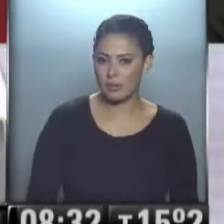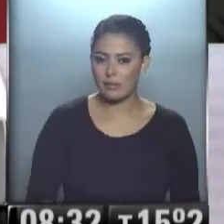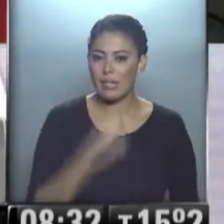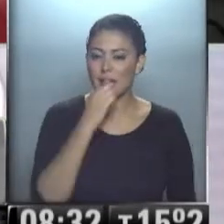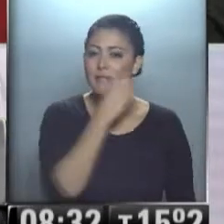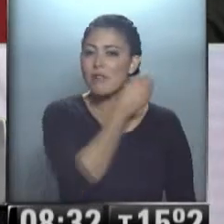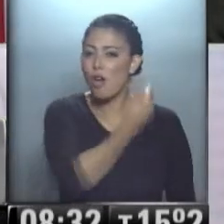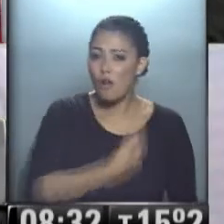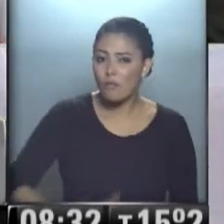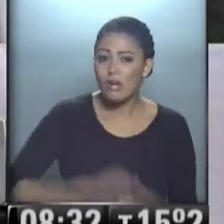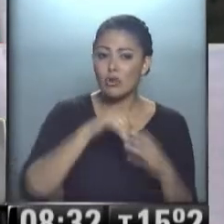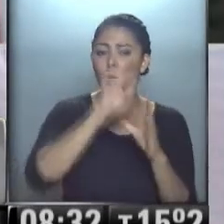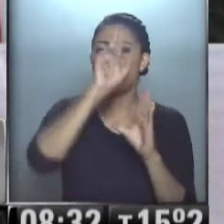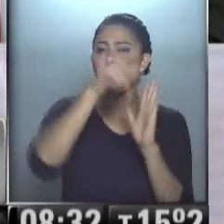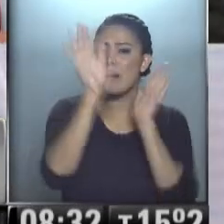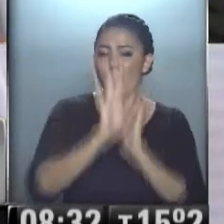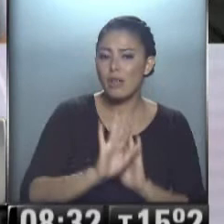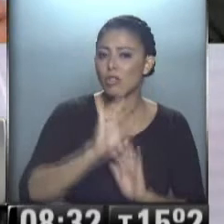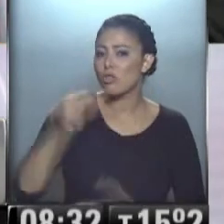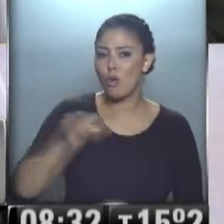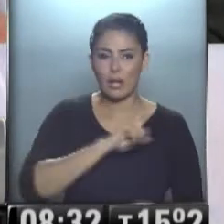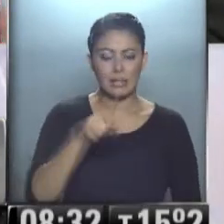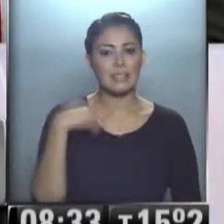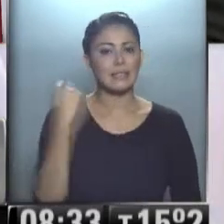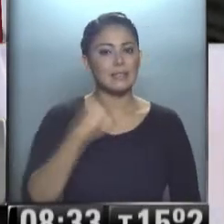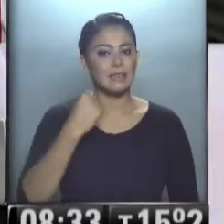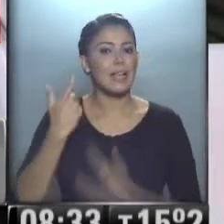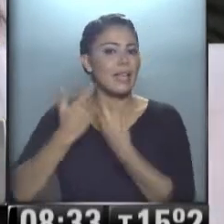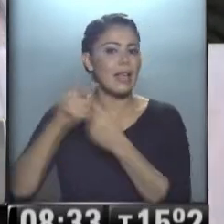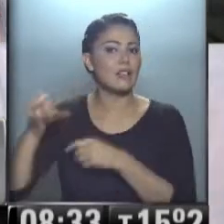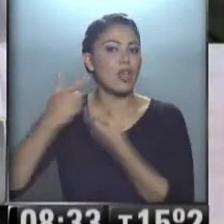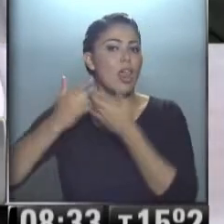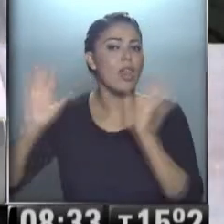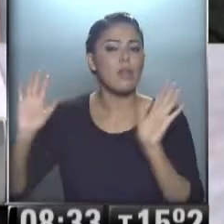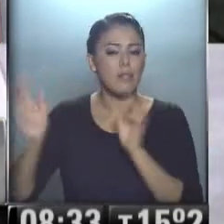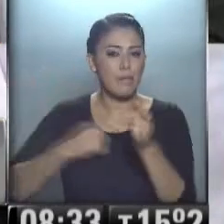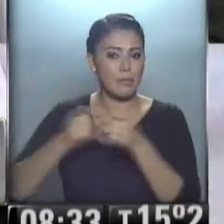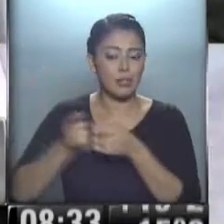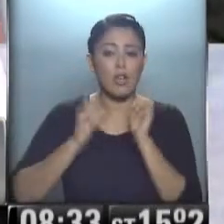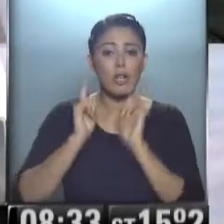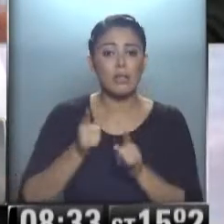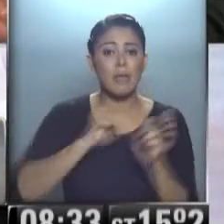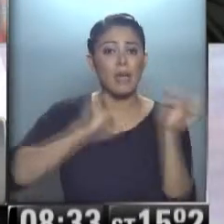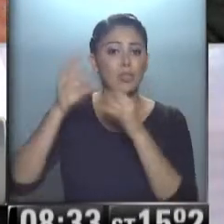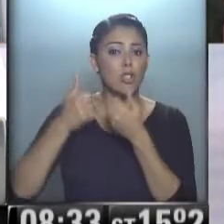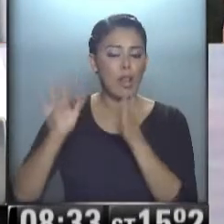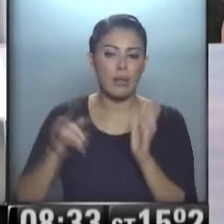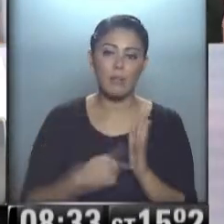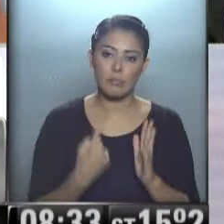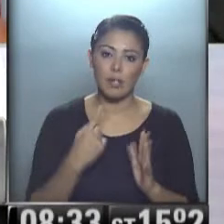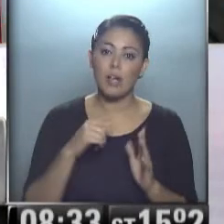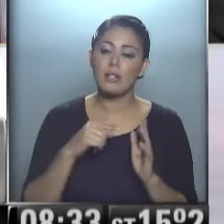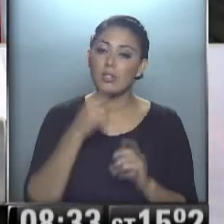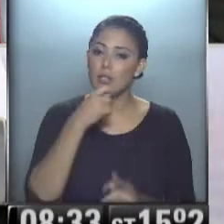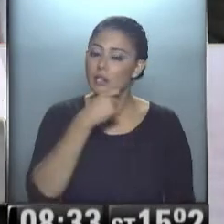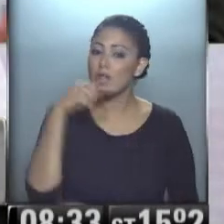estado presente en la planificación y quiere una liberalización completa del mercado inclusive de las exportaciones aún que esto perjudique